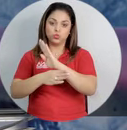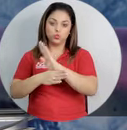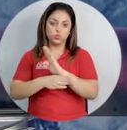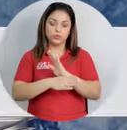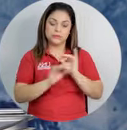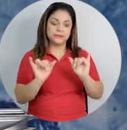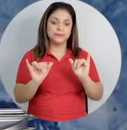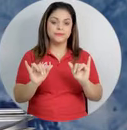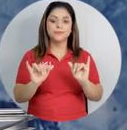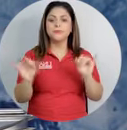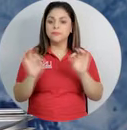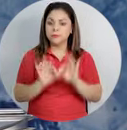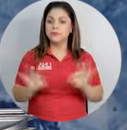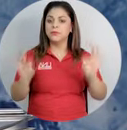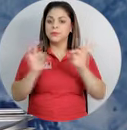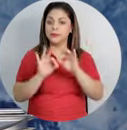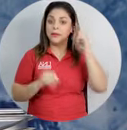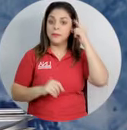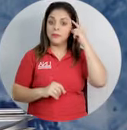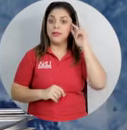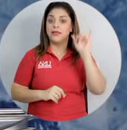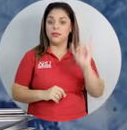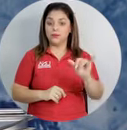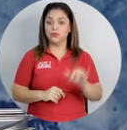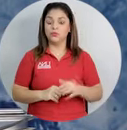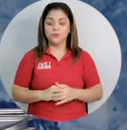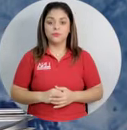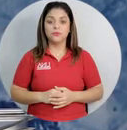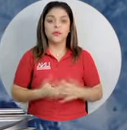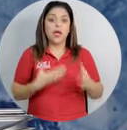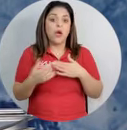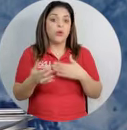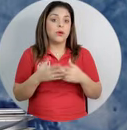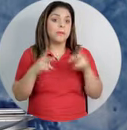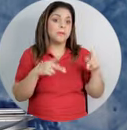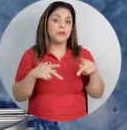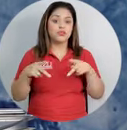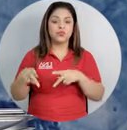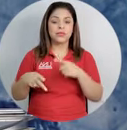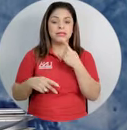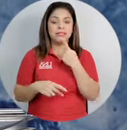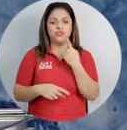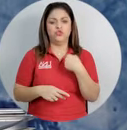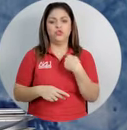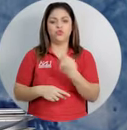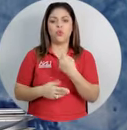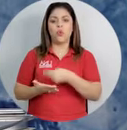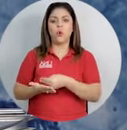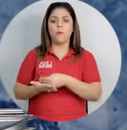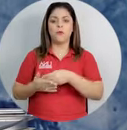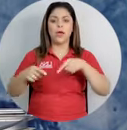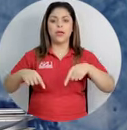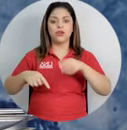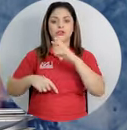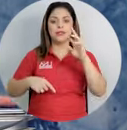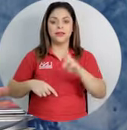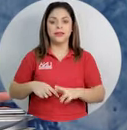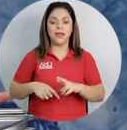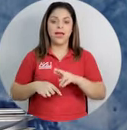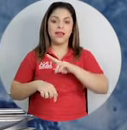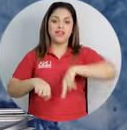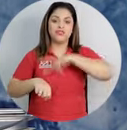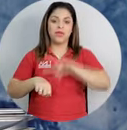diferentes entidades financieras. Entonces es importante tomar eso en consideración porque, aunque como dice mucha gente, yo solo consumo producto